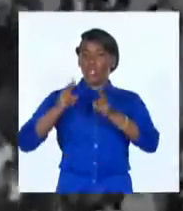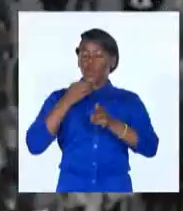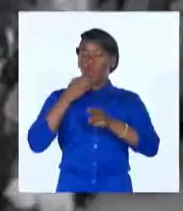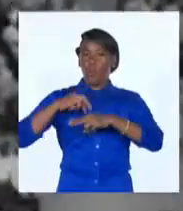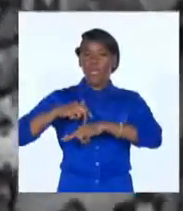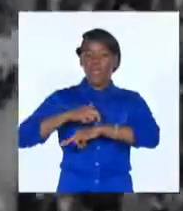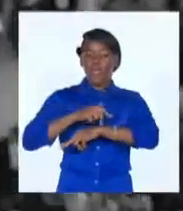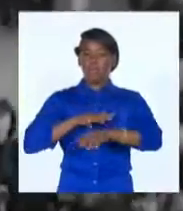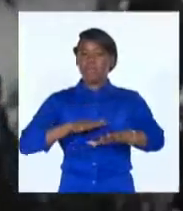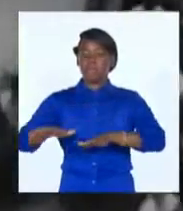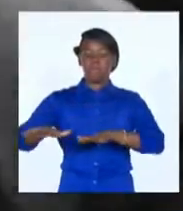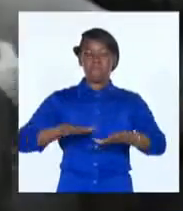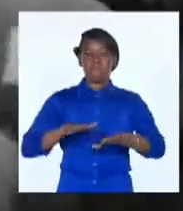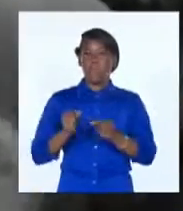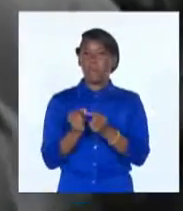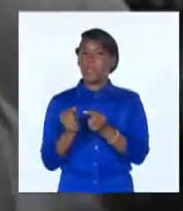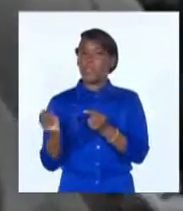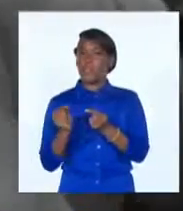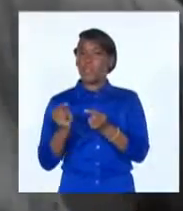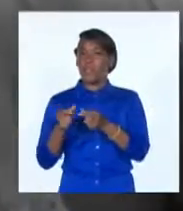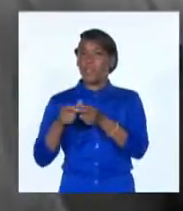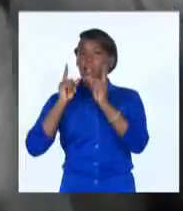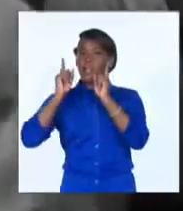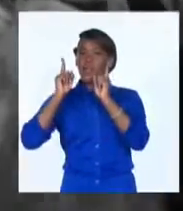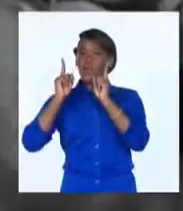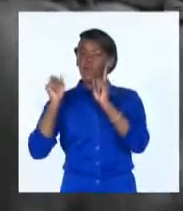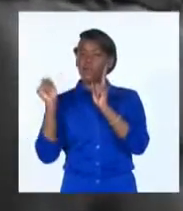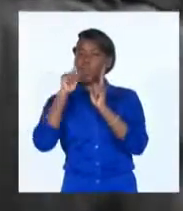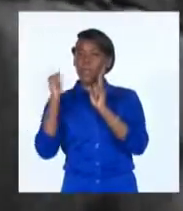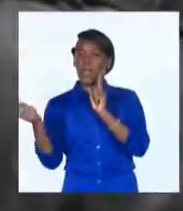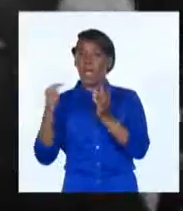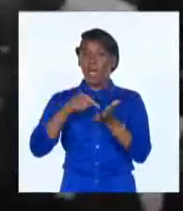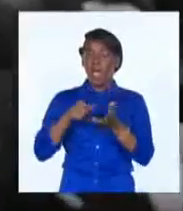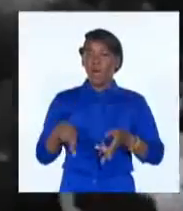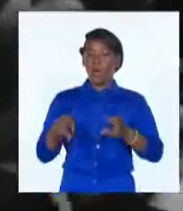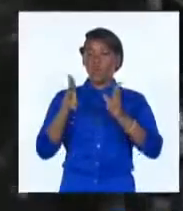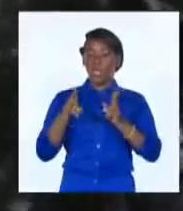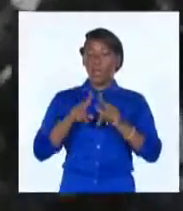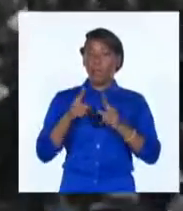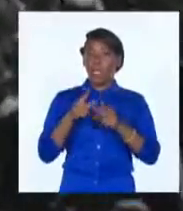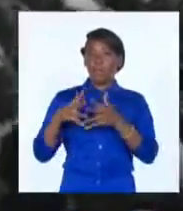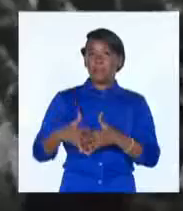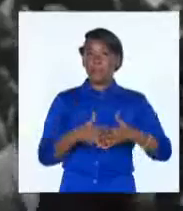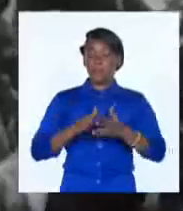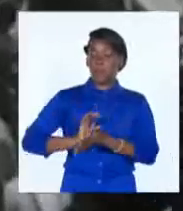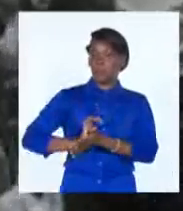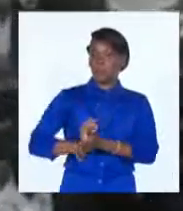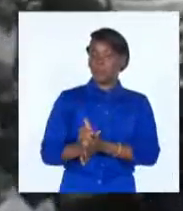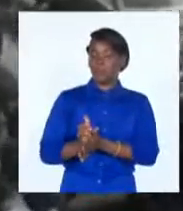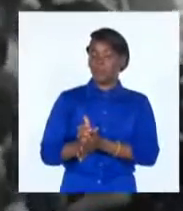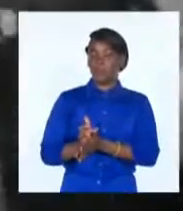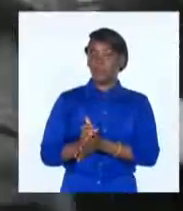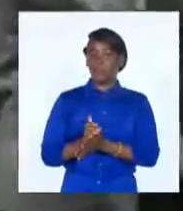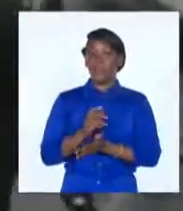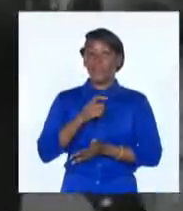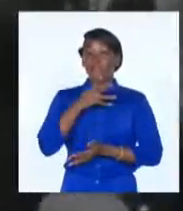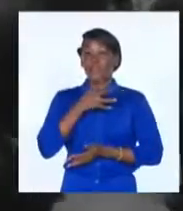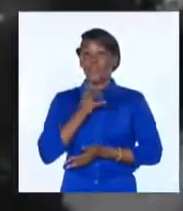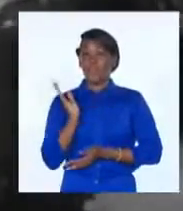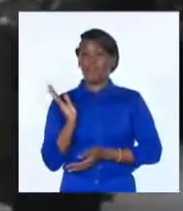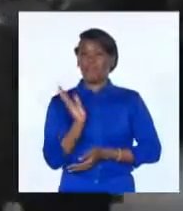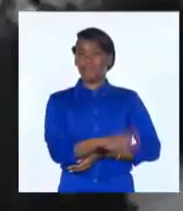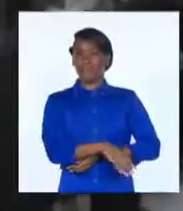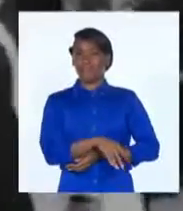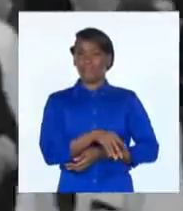Harlem, uno de los barrios más pobres de Nueva York, donde a pesar de la represión policial fue recibido por las multitudes y acogido en el